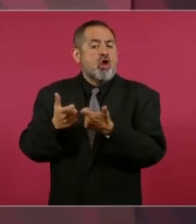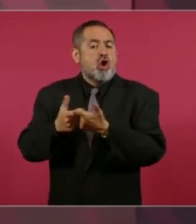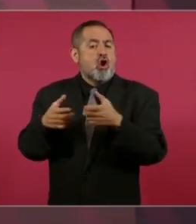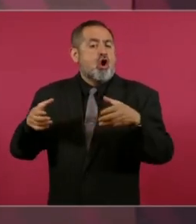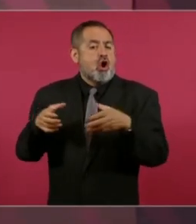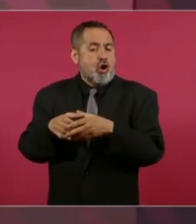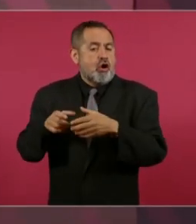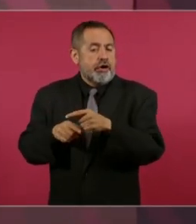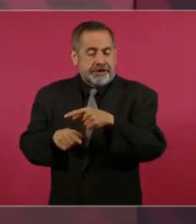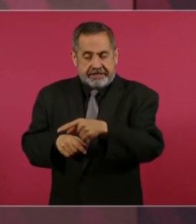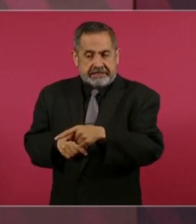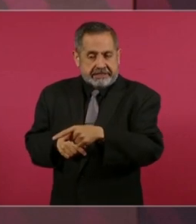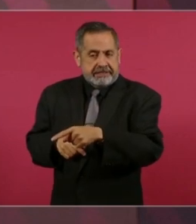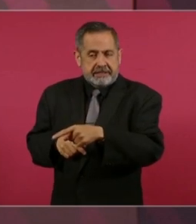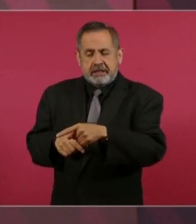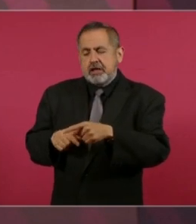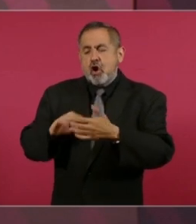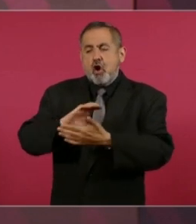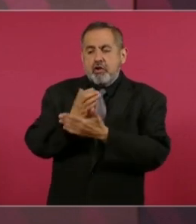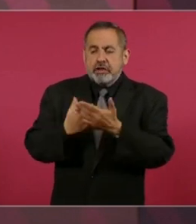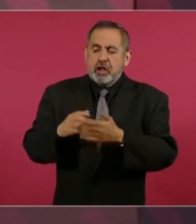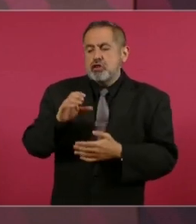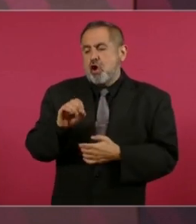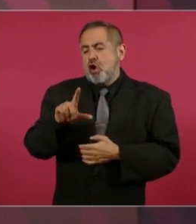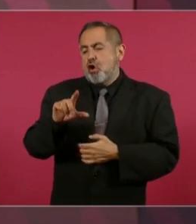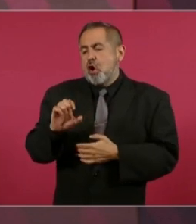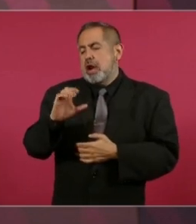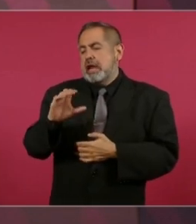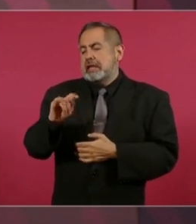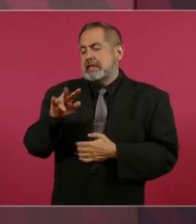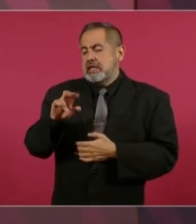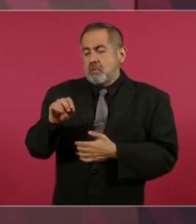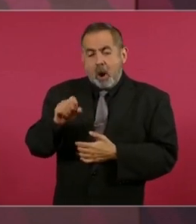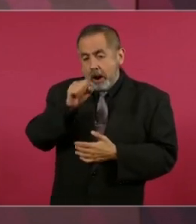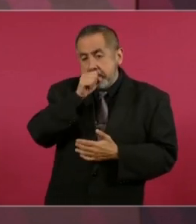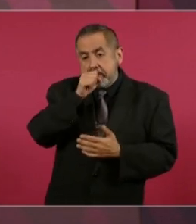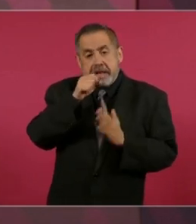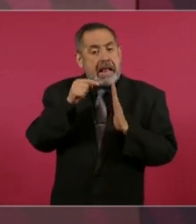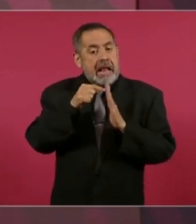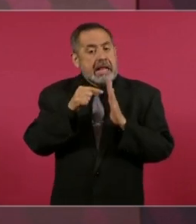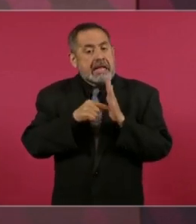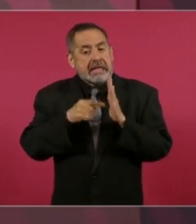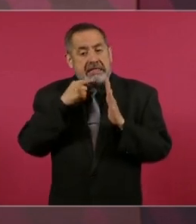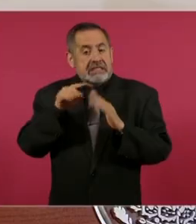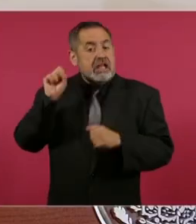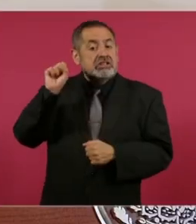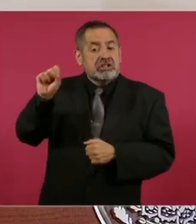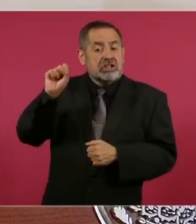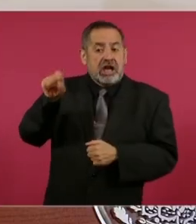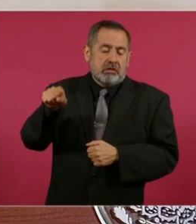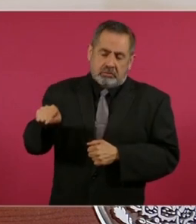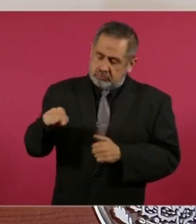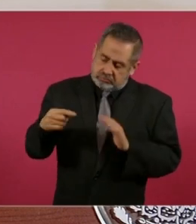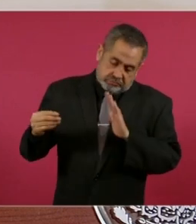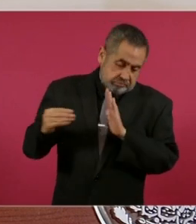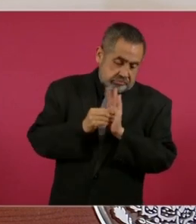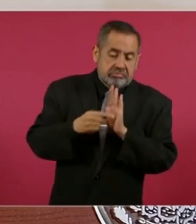esta es una prerrogativa del sindicato,